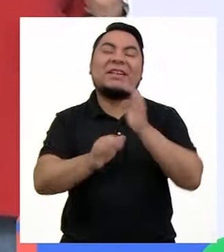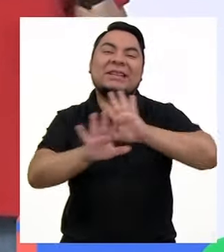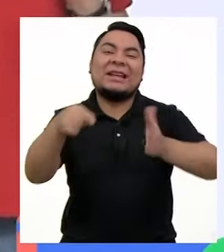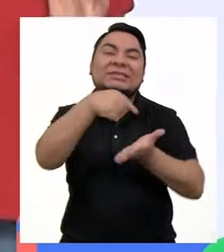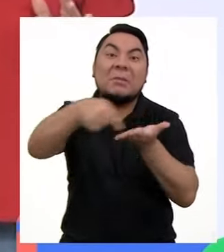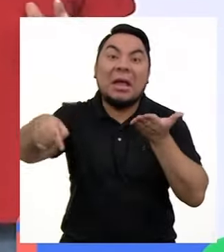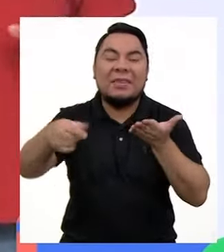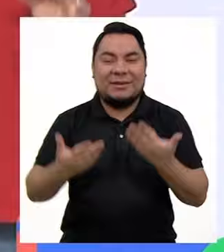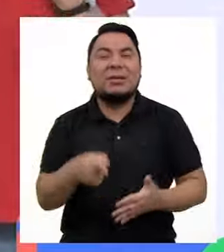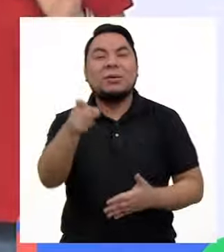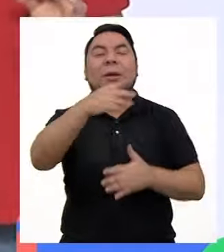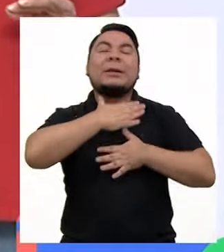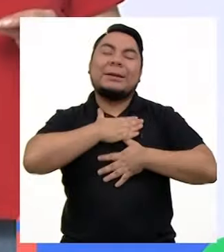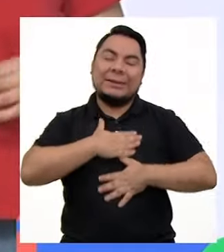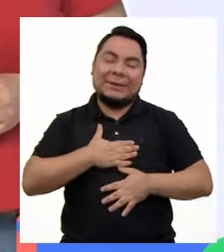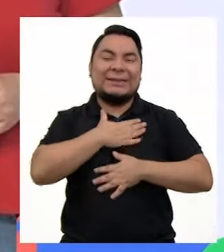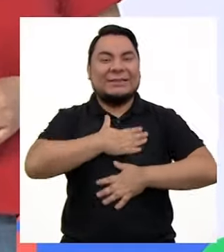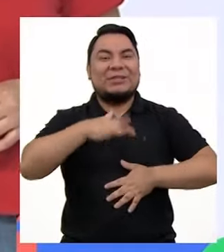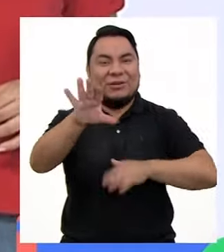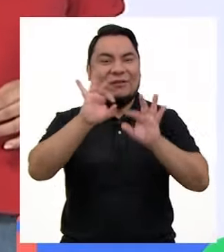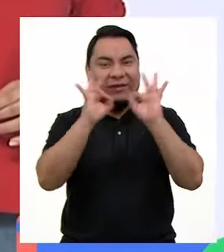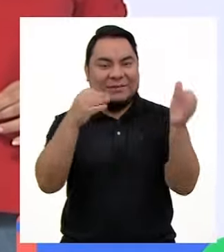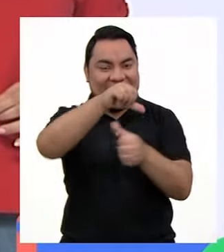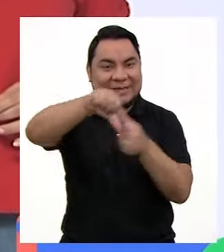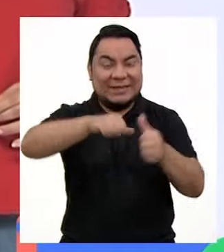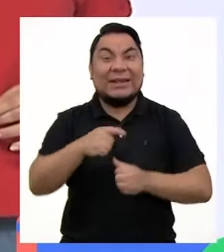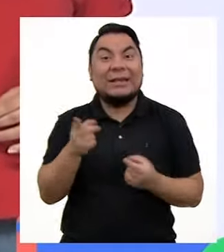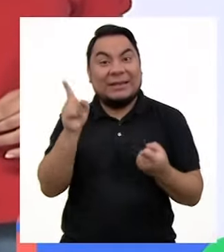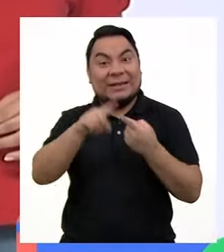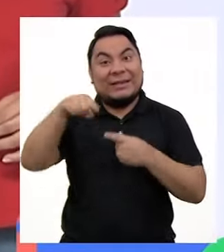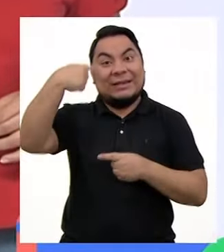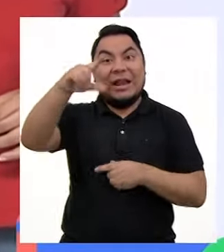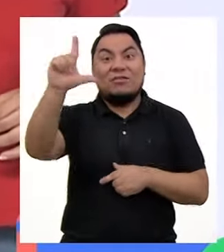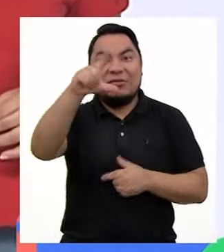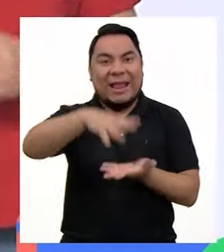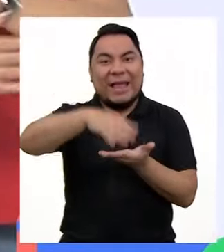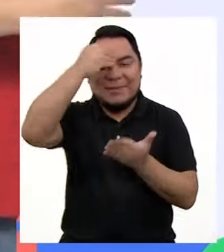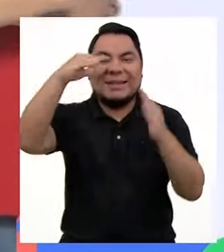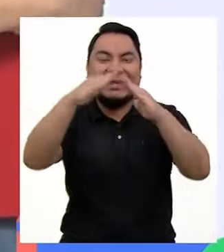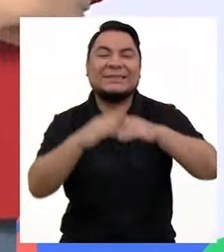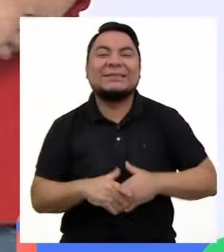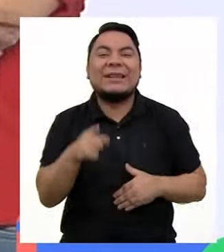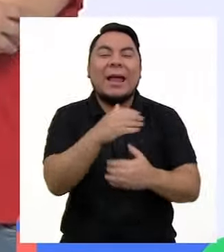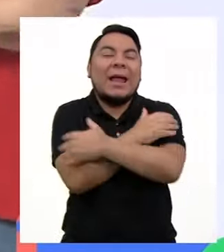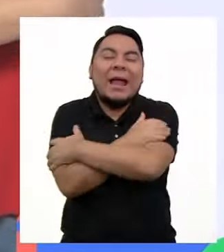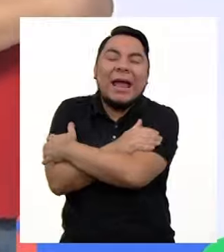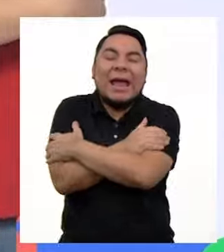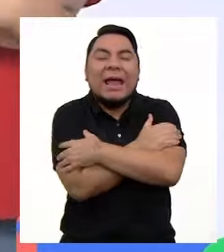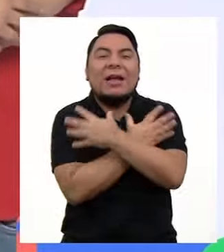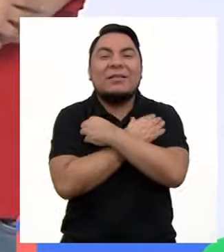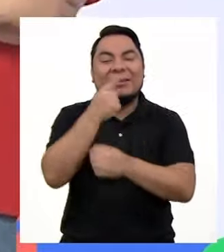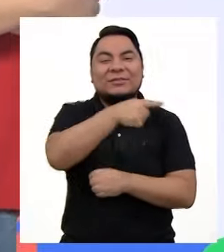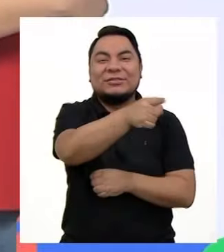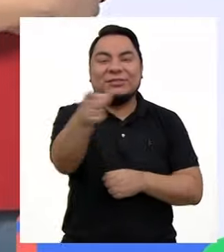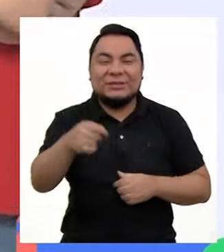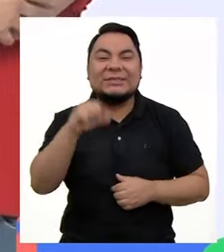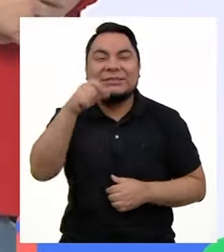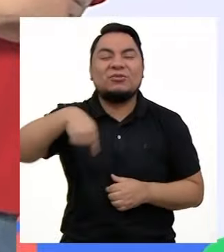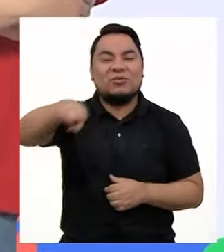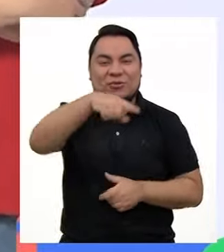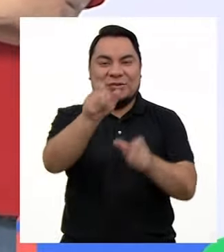semana. Descansen y diviértanse en familia. Nos vemos el lunes en Aprenda en Casa. Abrazos de oso a la distancia